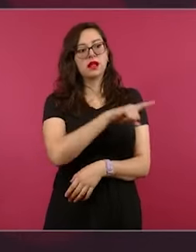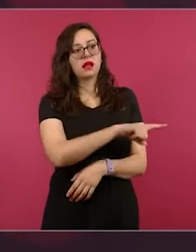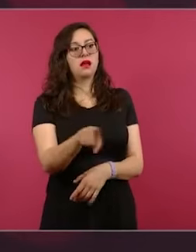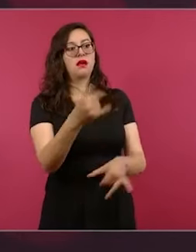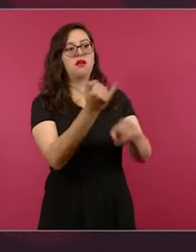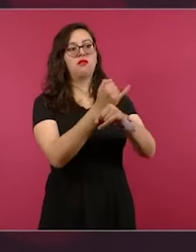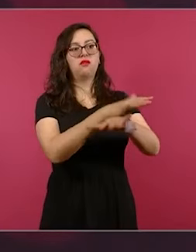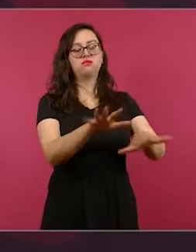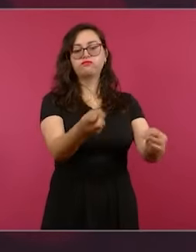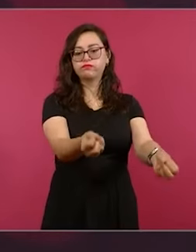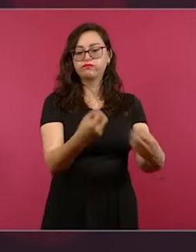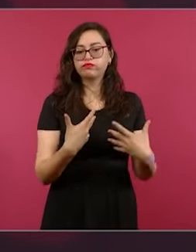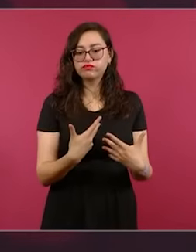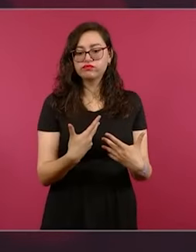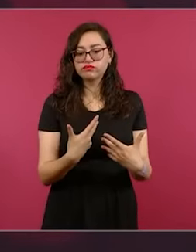resulta,